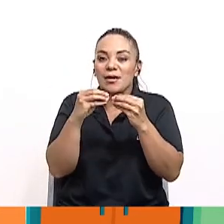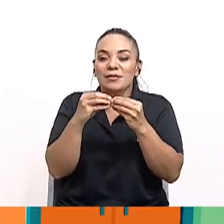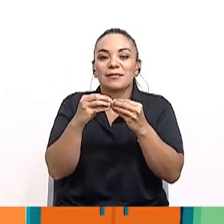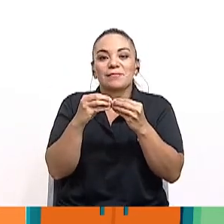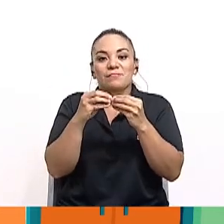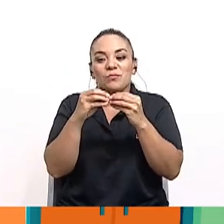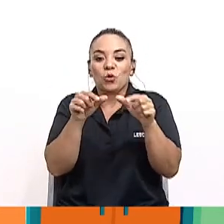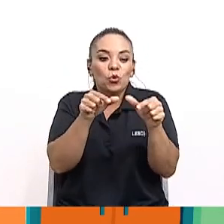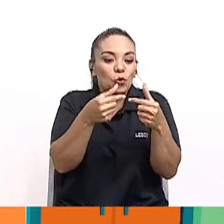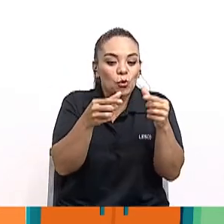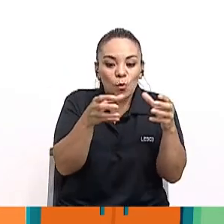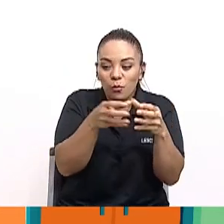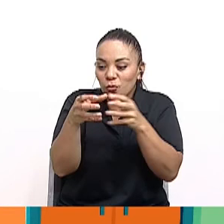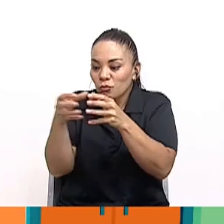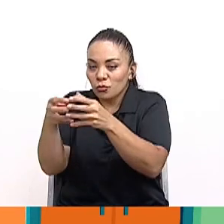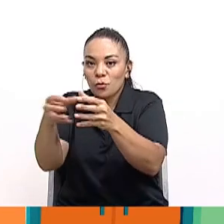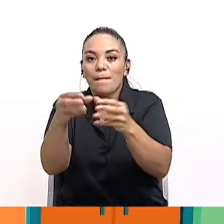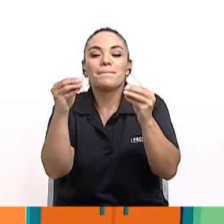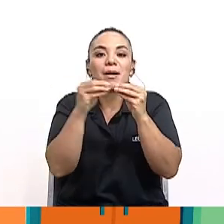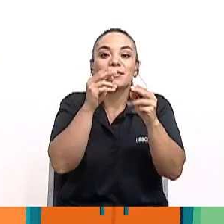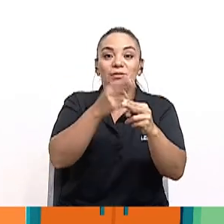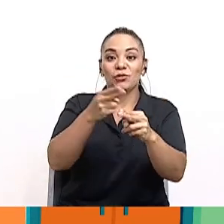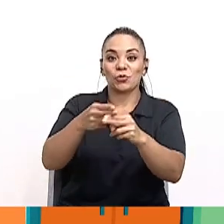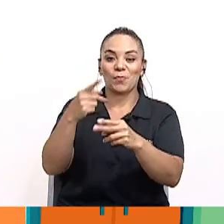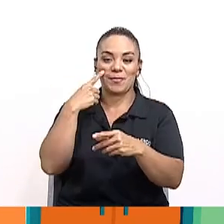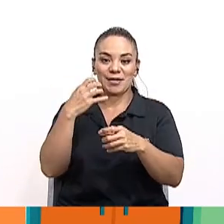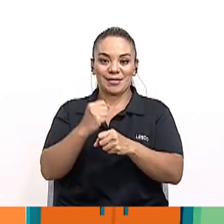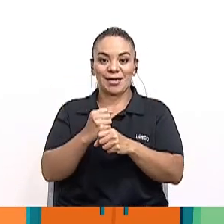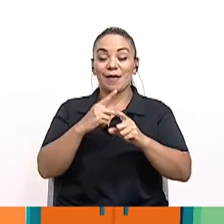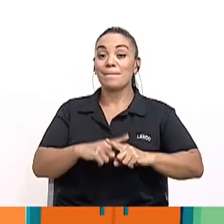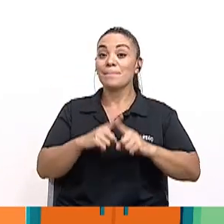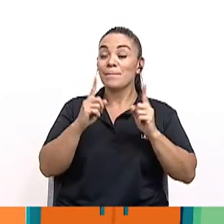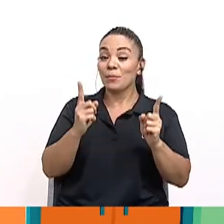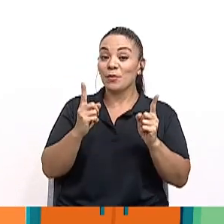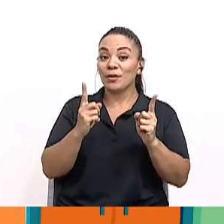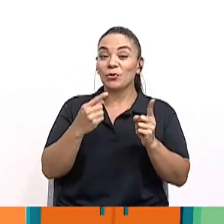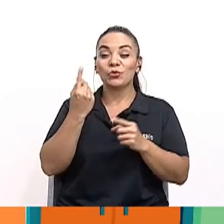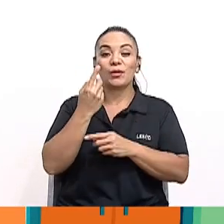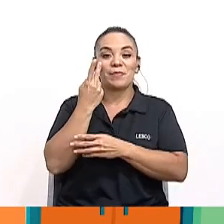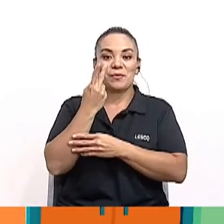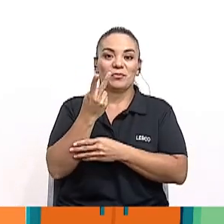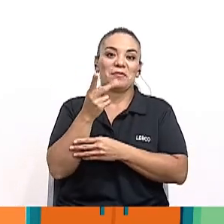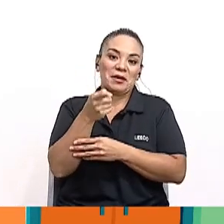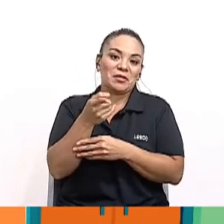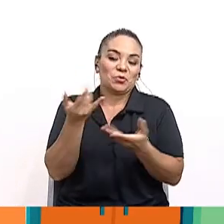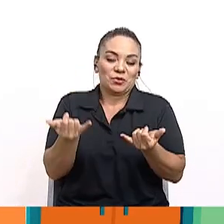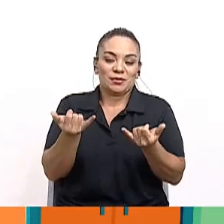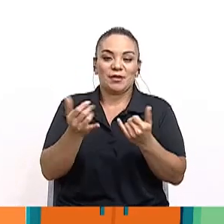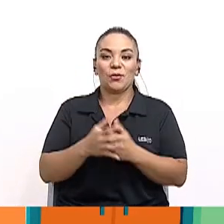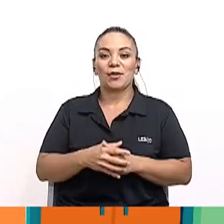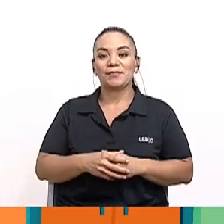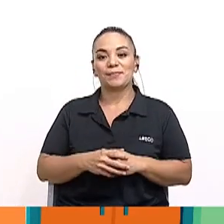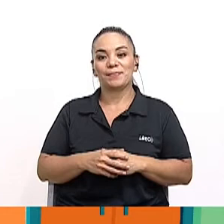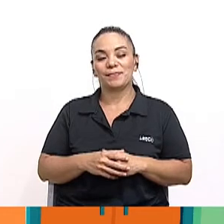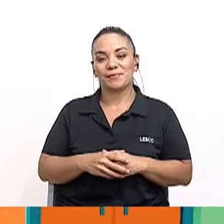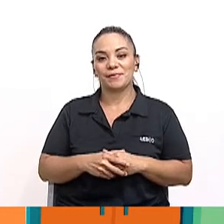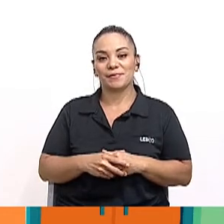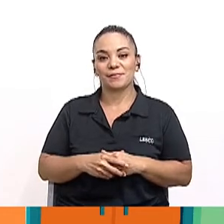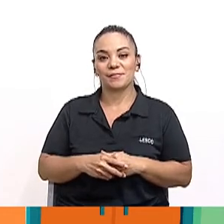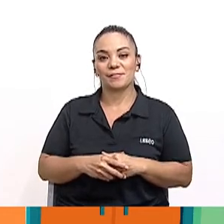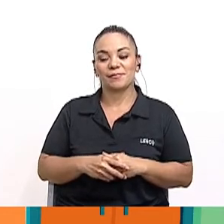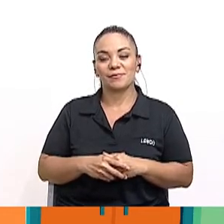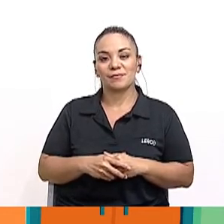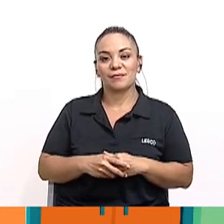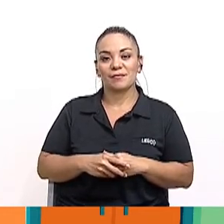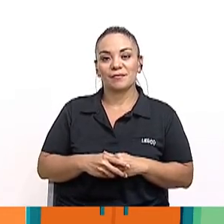familias, hay más nombres por hacer, pero vamos a ver solamente estos por ahora. Entonces, vamos